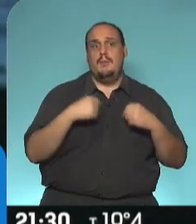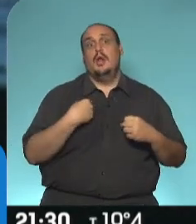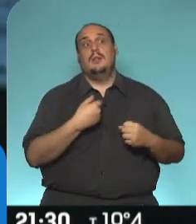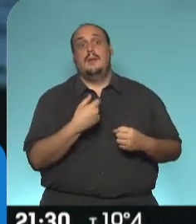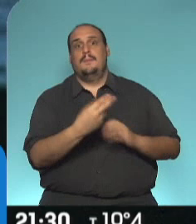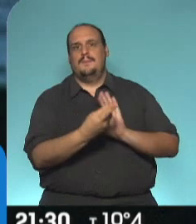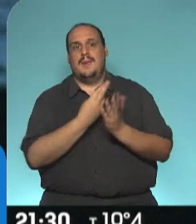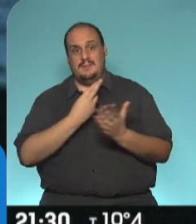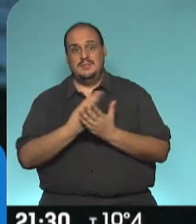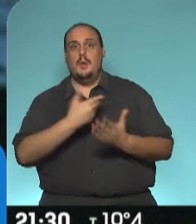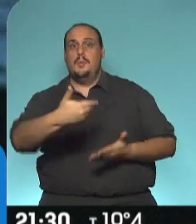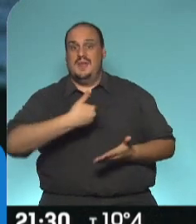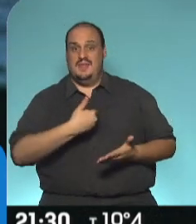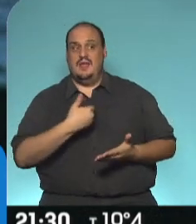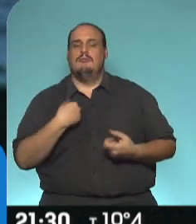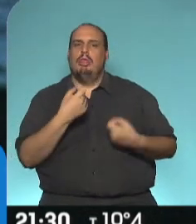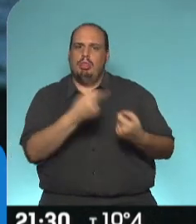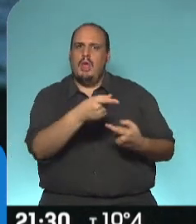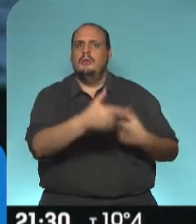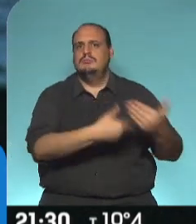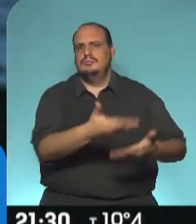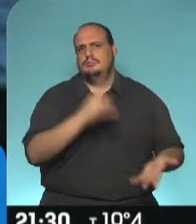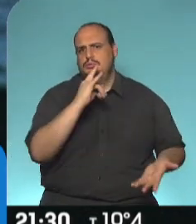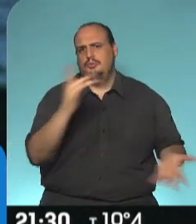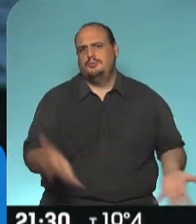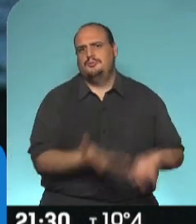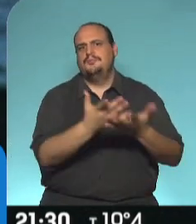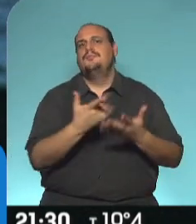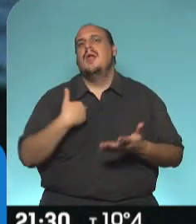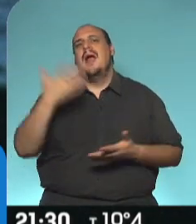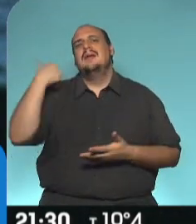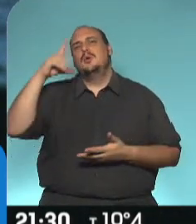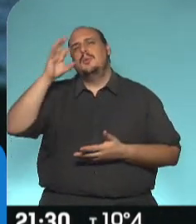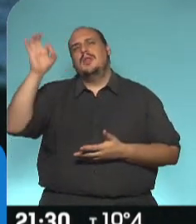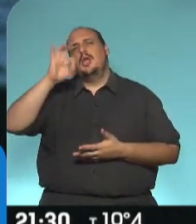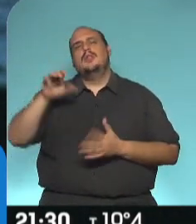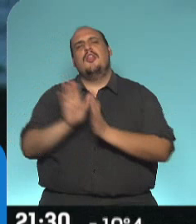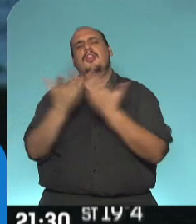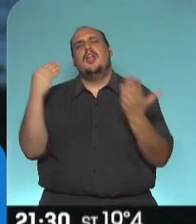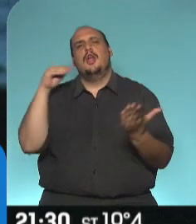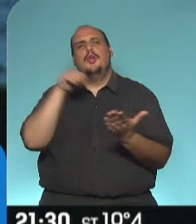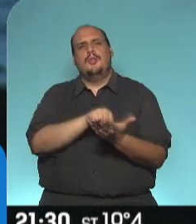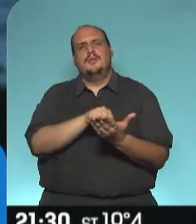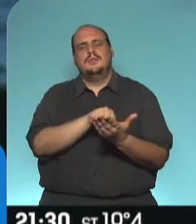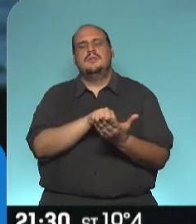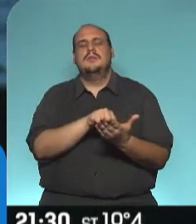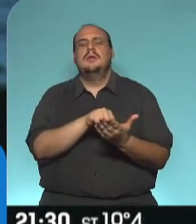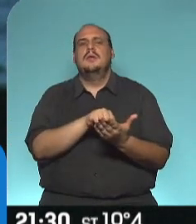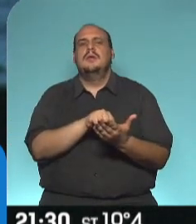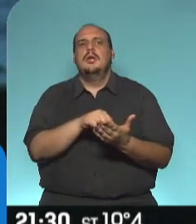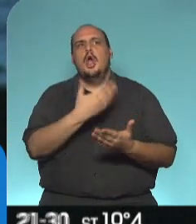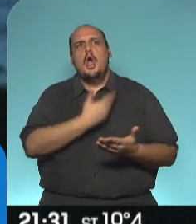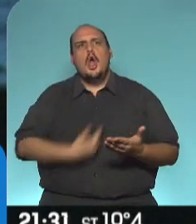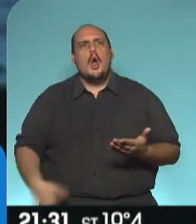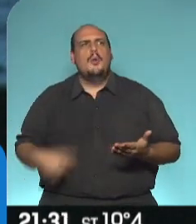quiere dejar bien claro porque el otro día a raíz de una opinión mía es un diario decía el gobierno evalúa algo el gobierno no descarta jugar en